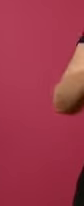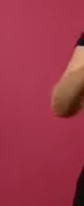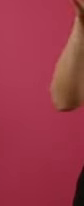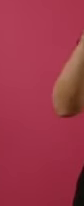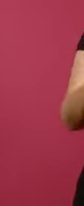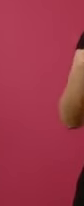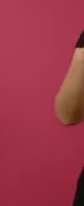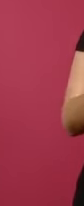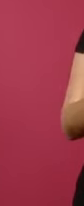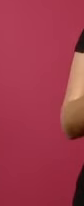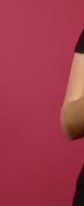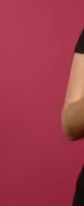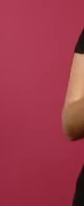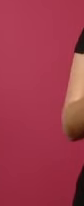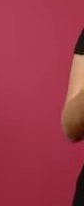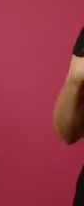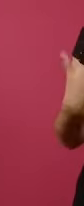ellos